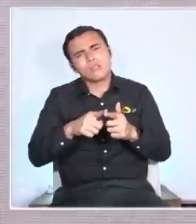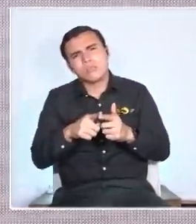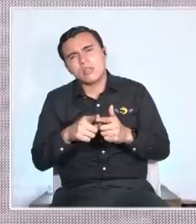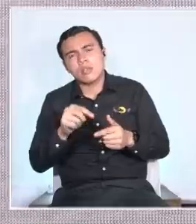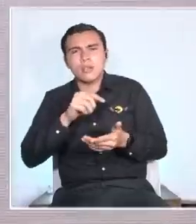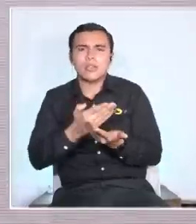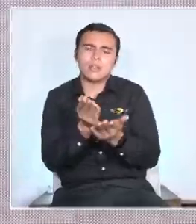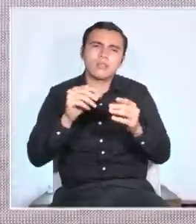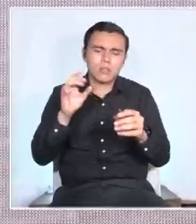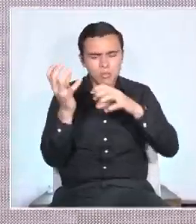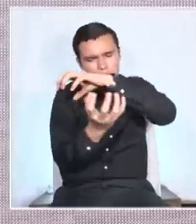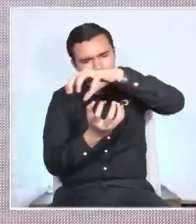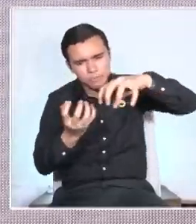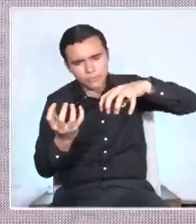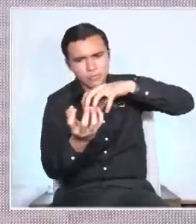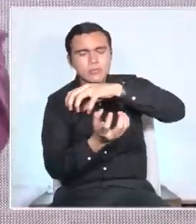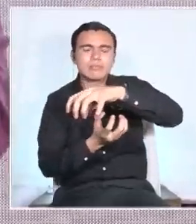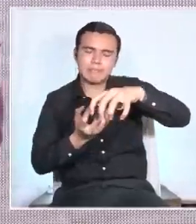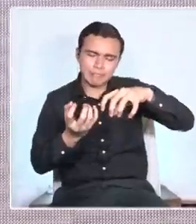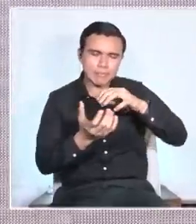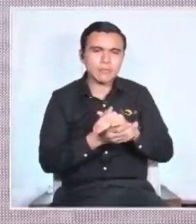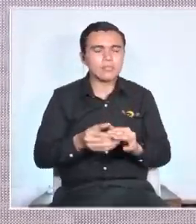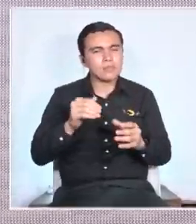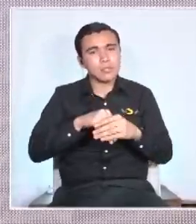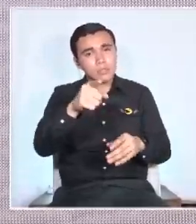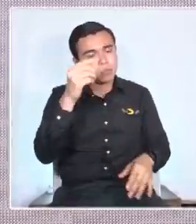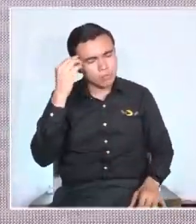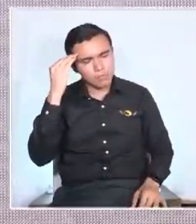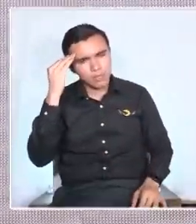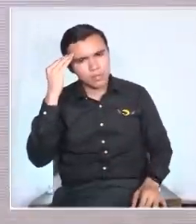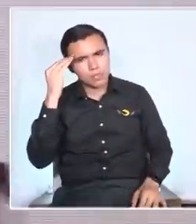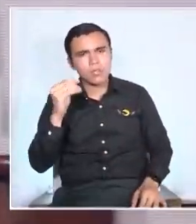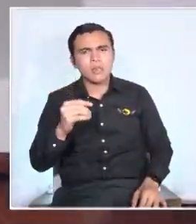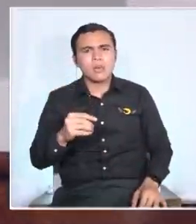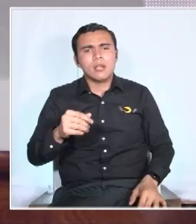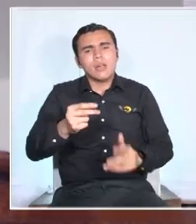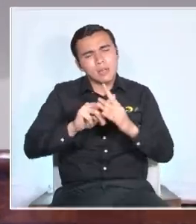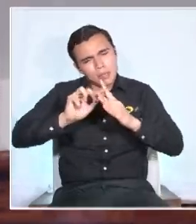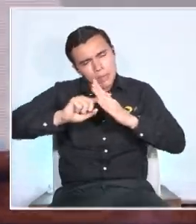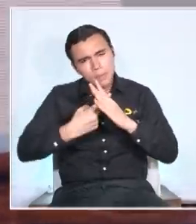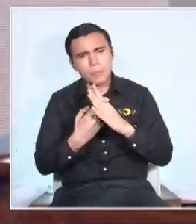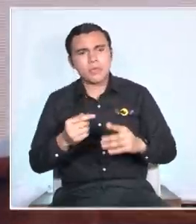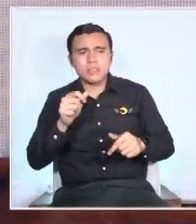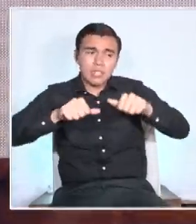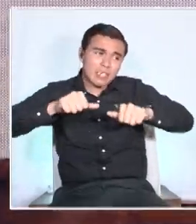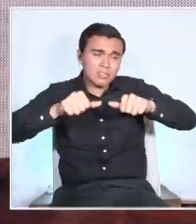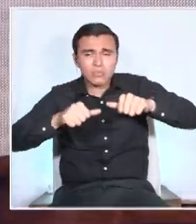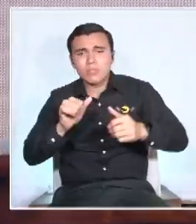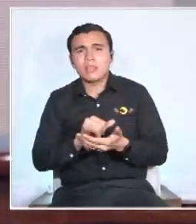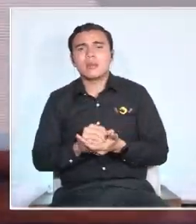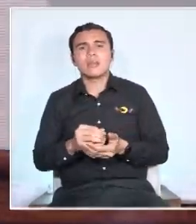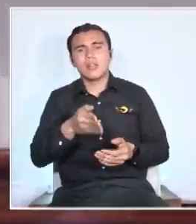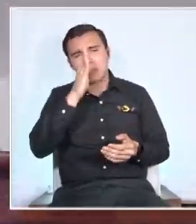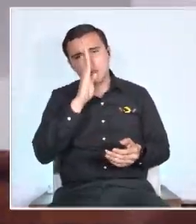se convierte en una tormenta, un tormento en tu mente, y empiezas a dudar de Dios. Y el diablo usa las tormentas de la